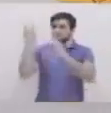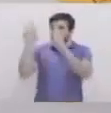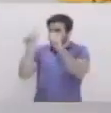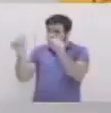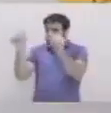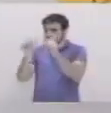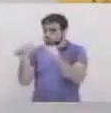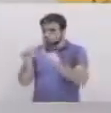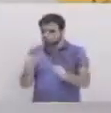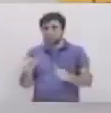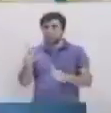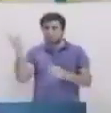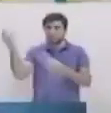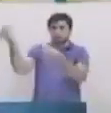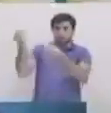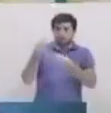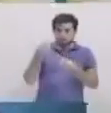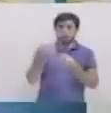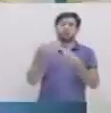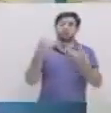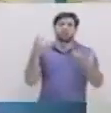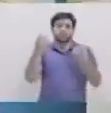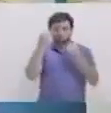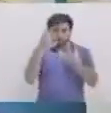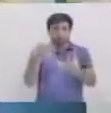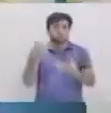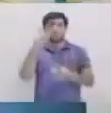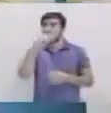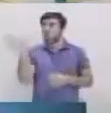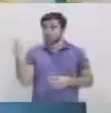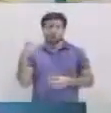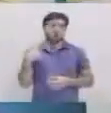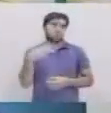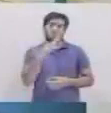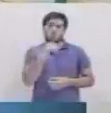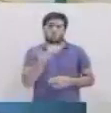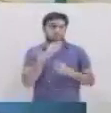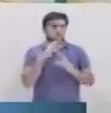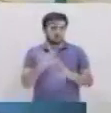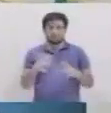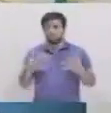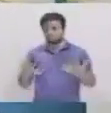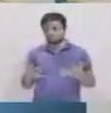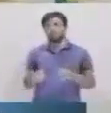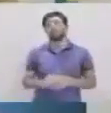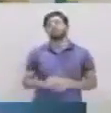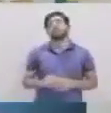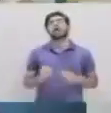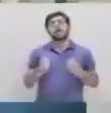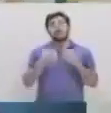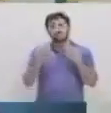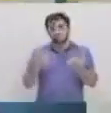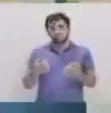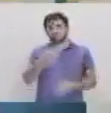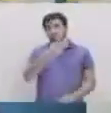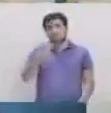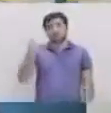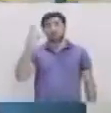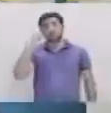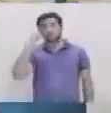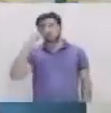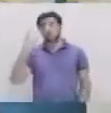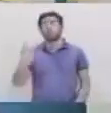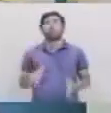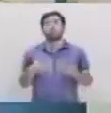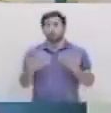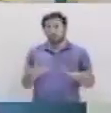necesario tener datos. Sin datos no podemos nosotros solucionar nada. Bien, con esto también quiero recordar que en